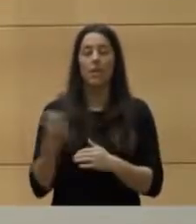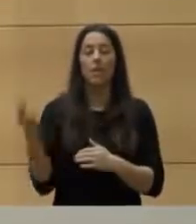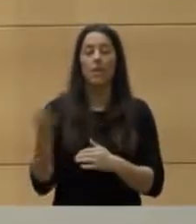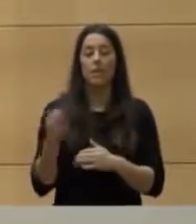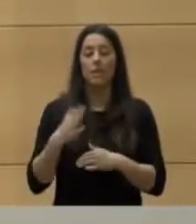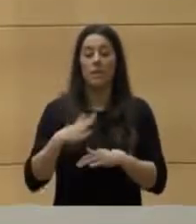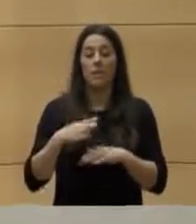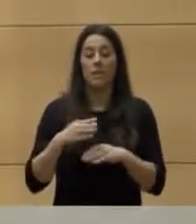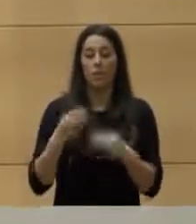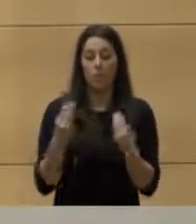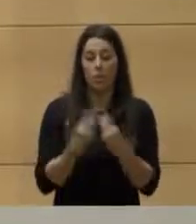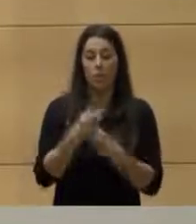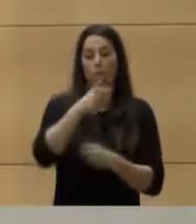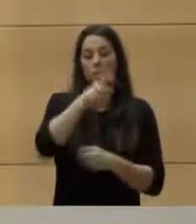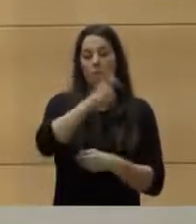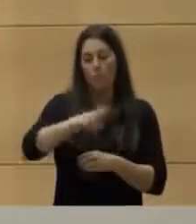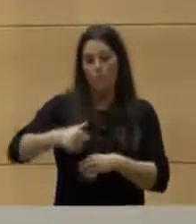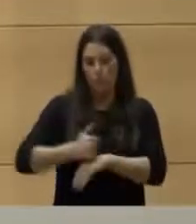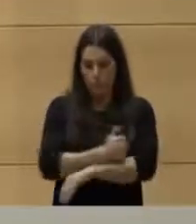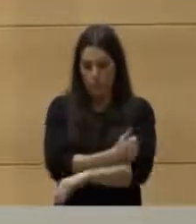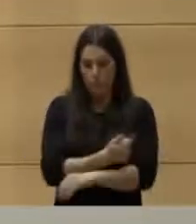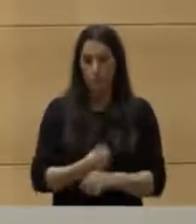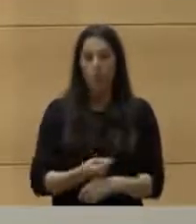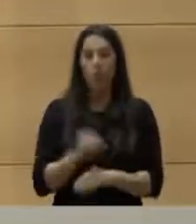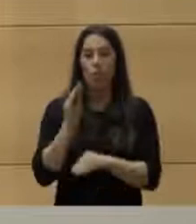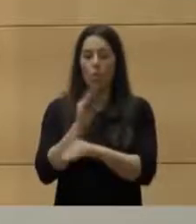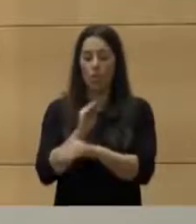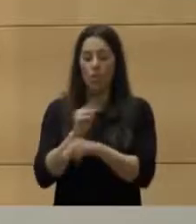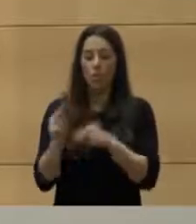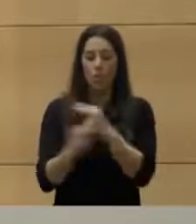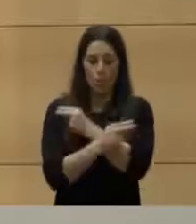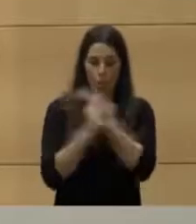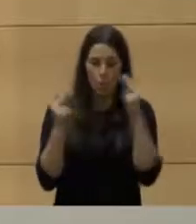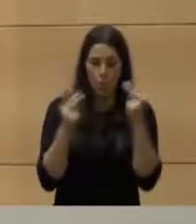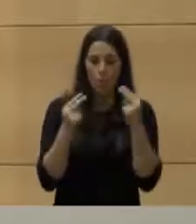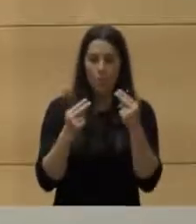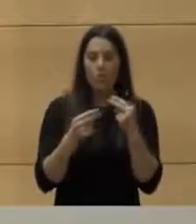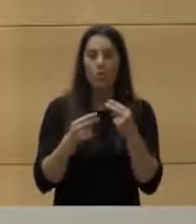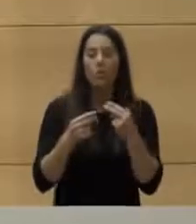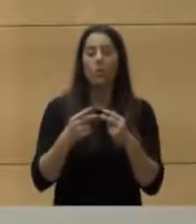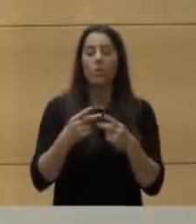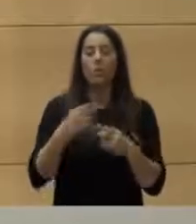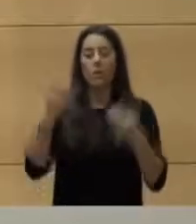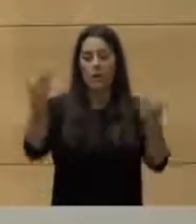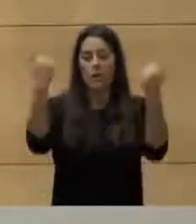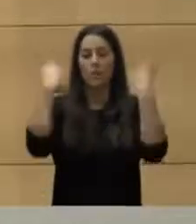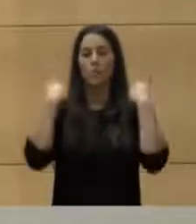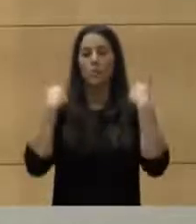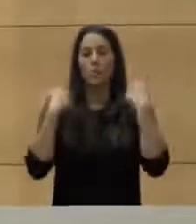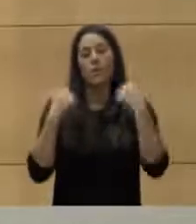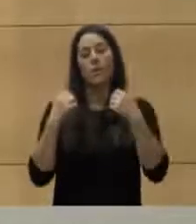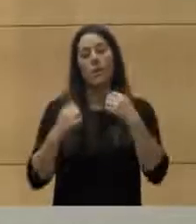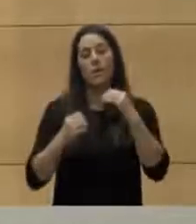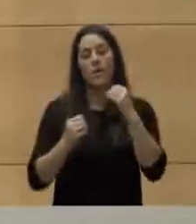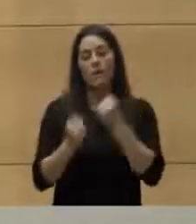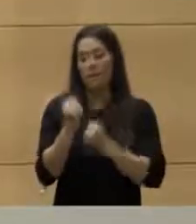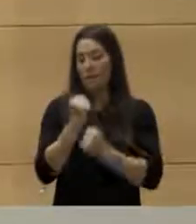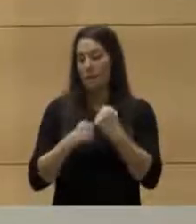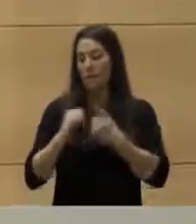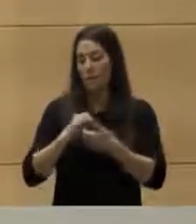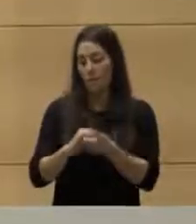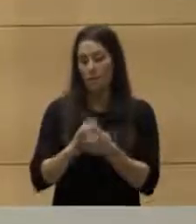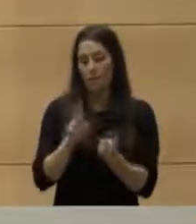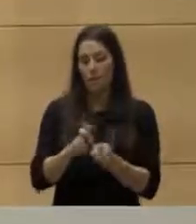de los ciudadanos en el cuidado y mantenimiento de lo público, corresponsabilidad fiscal, etcétera, etcétera. Si la población